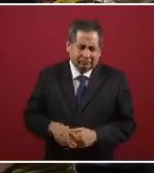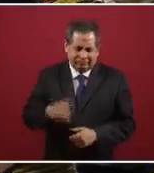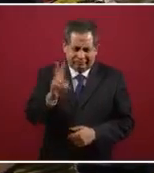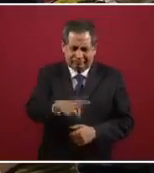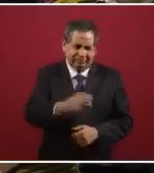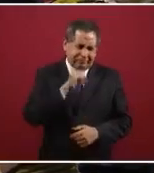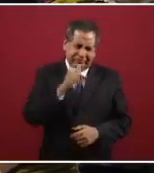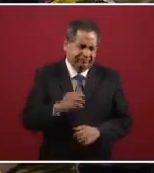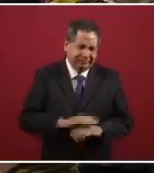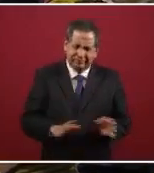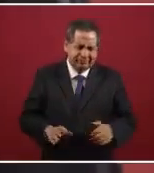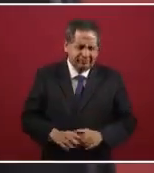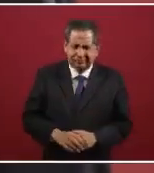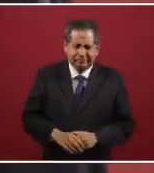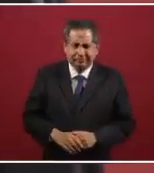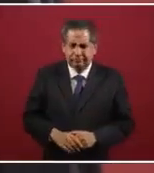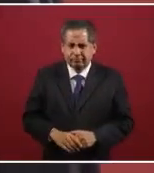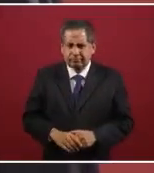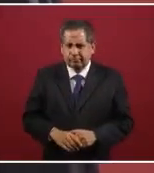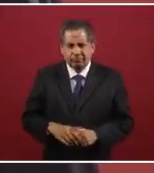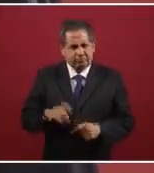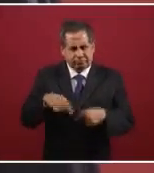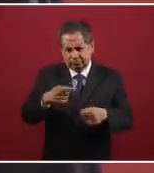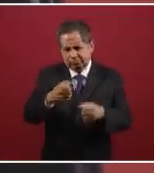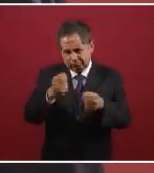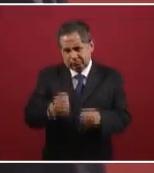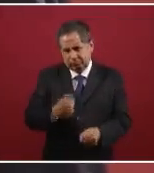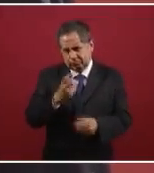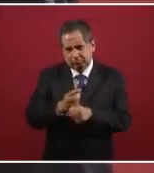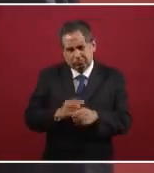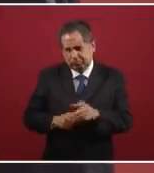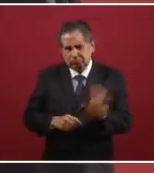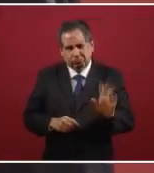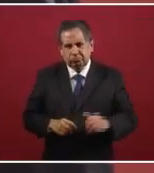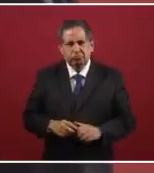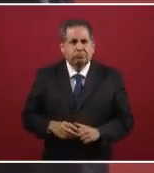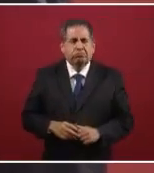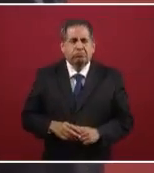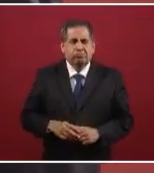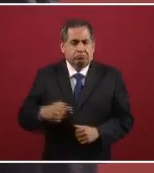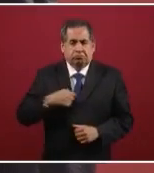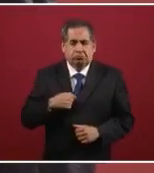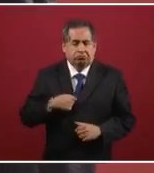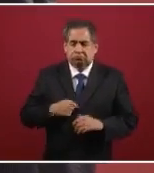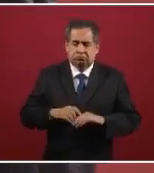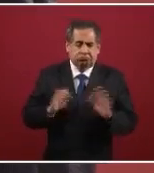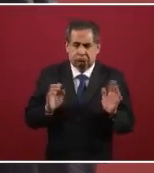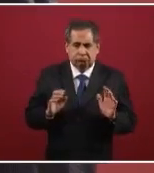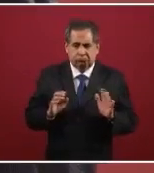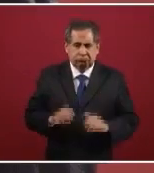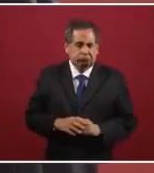que tengan la seguridad que yo no voy